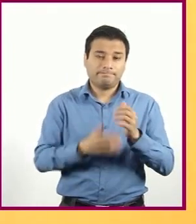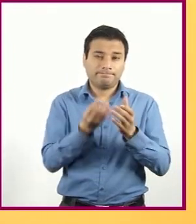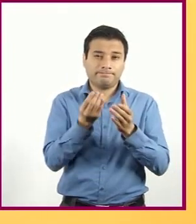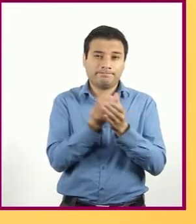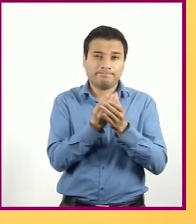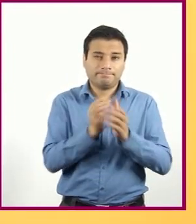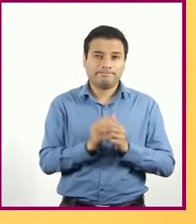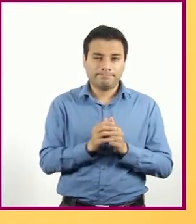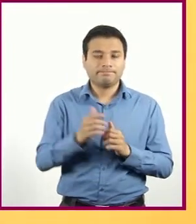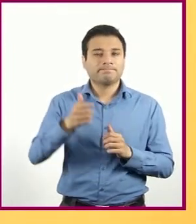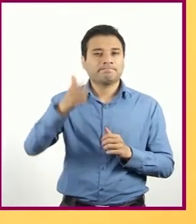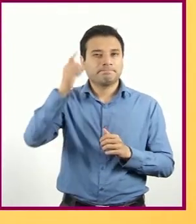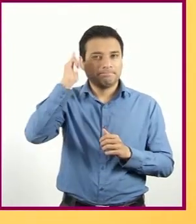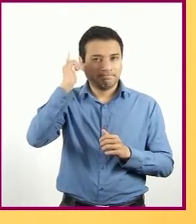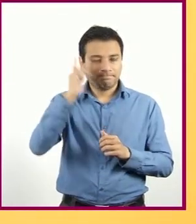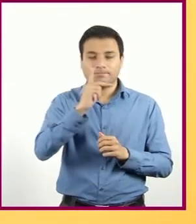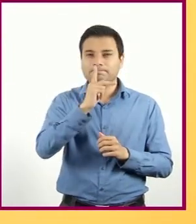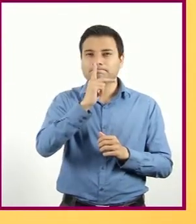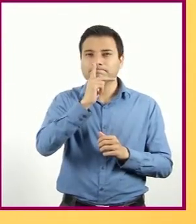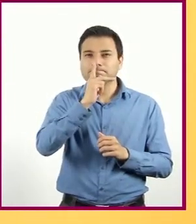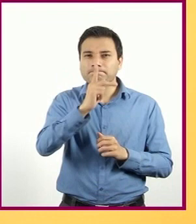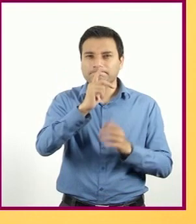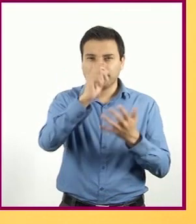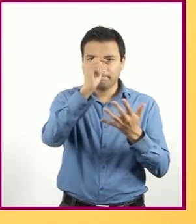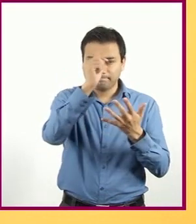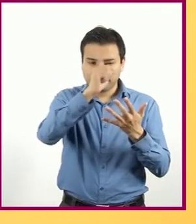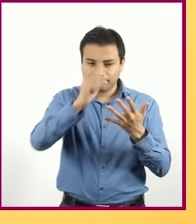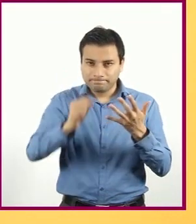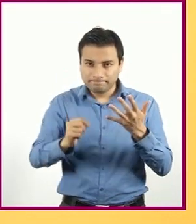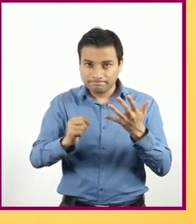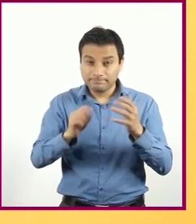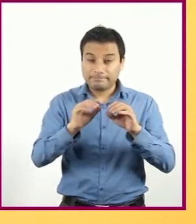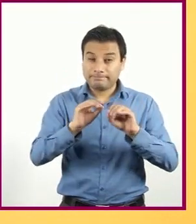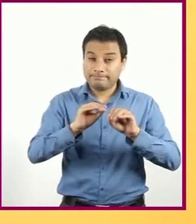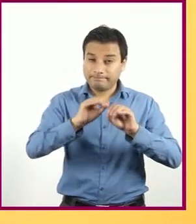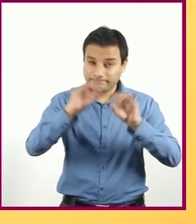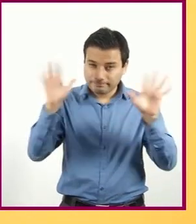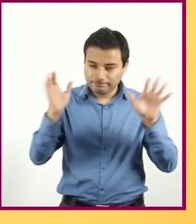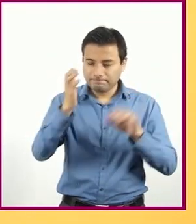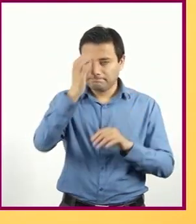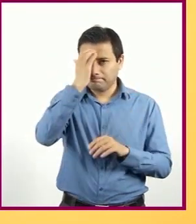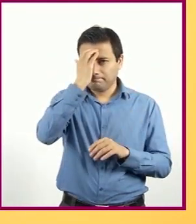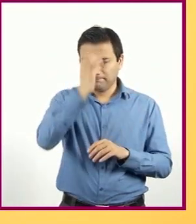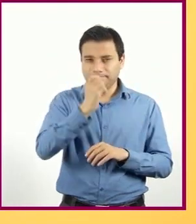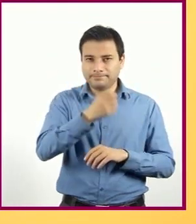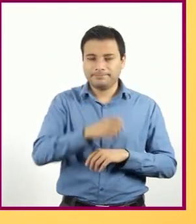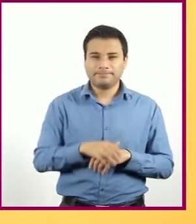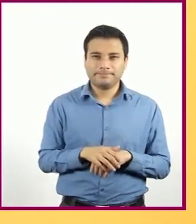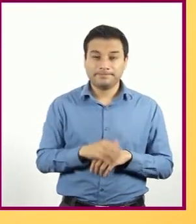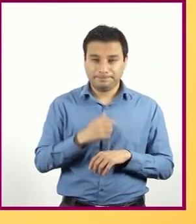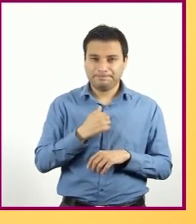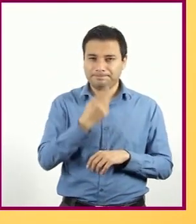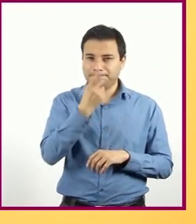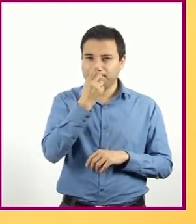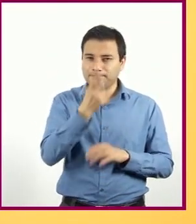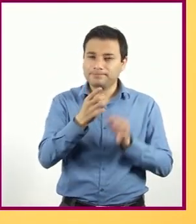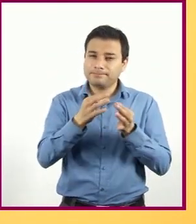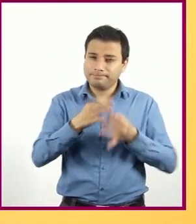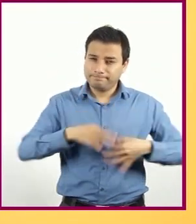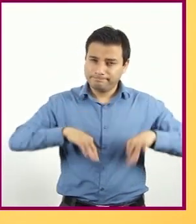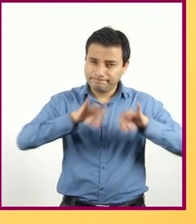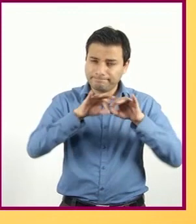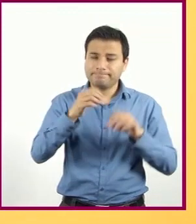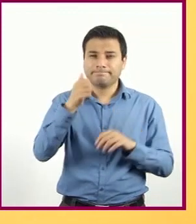y esperamos que los conceptos que aquí estudiamos hayan sido claros para ustedes. Les reiteramos la importancia de hacer